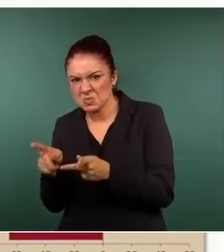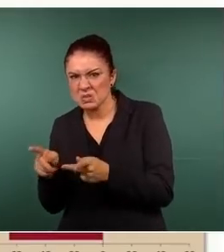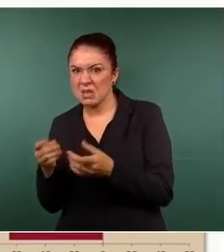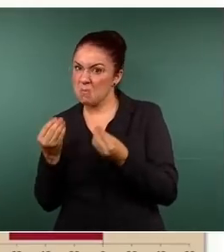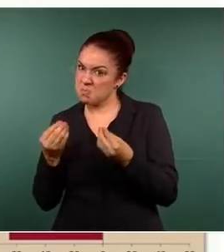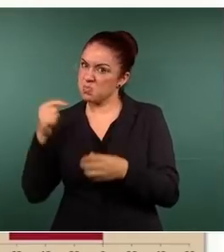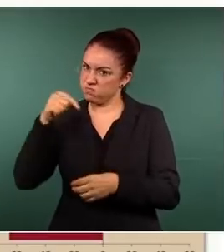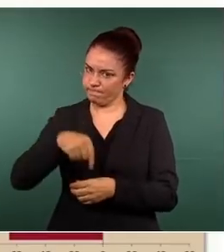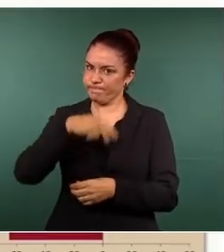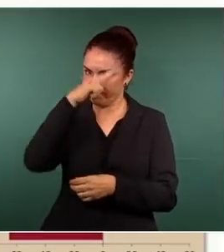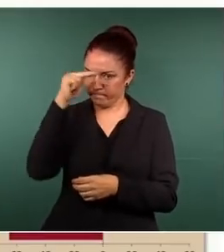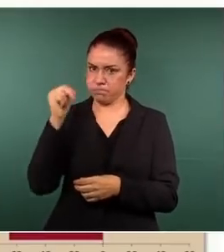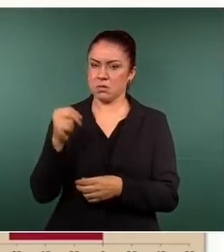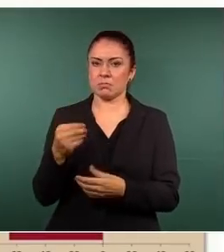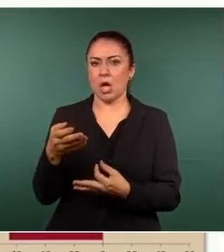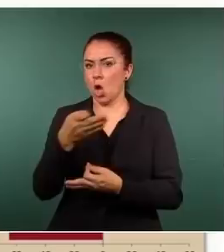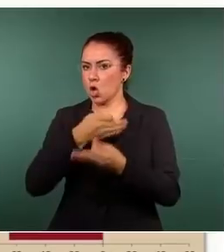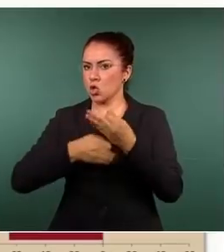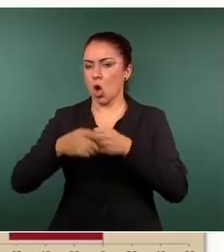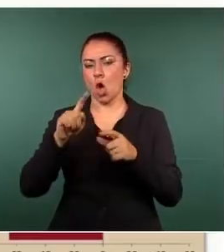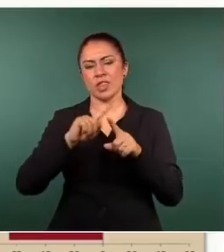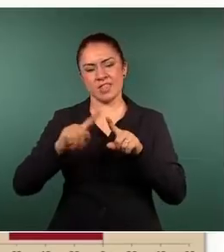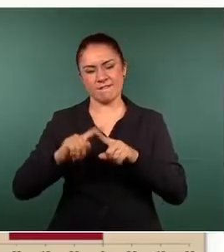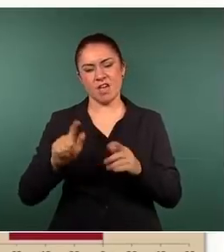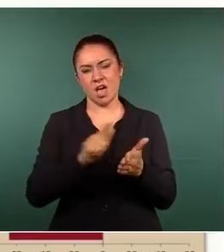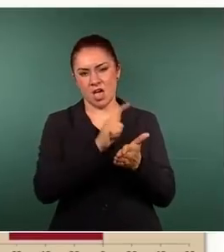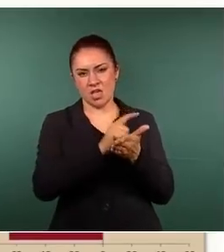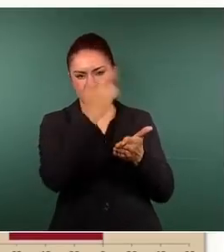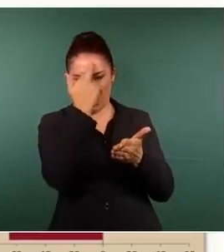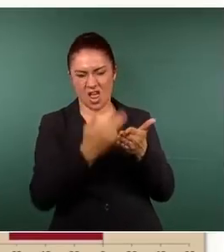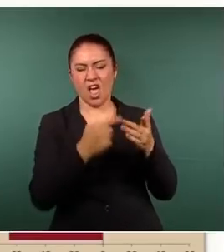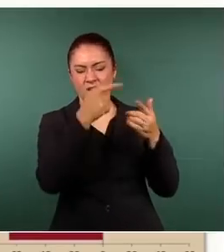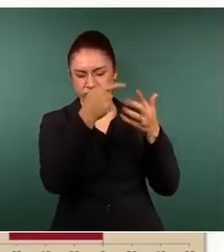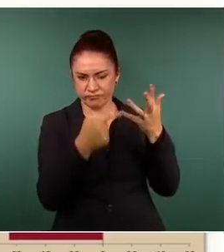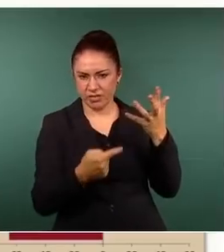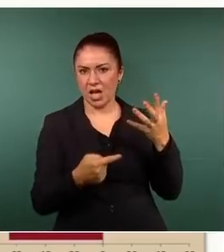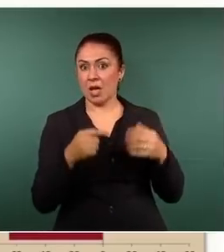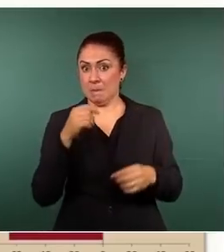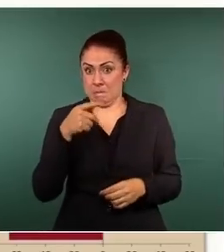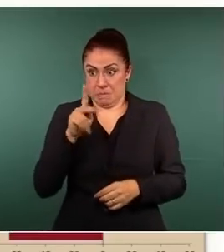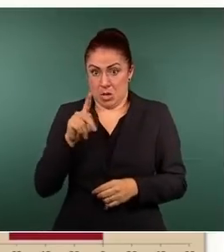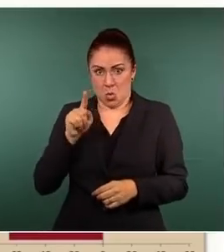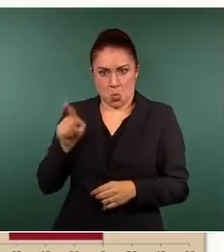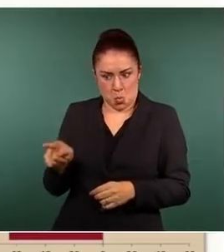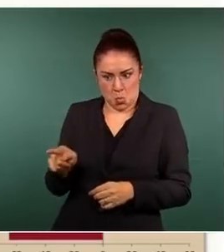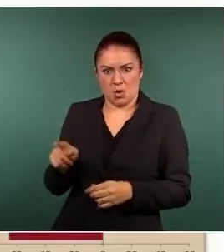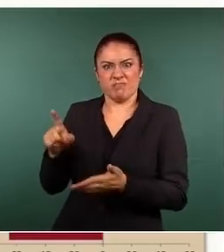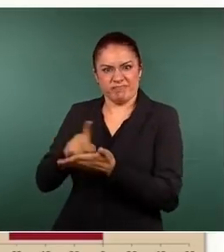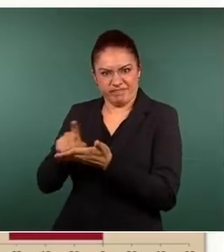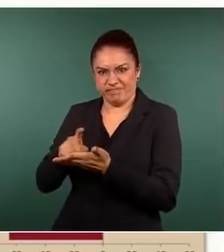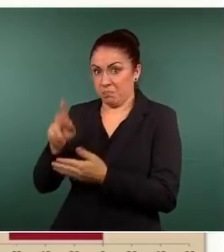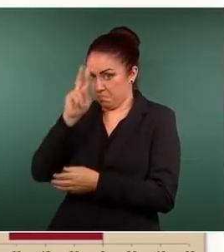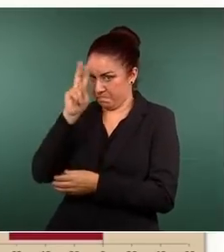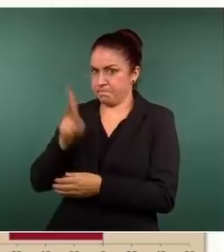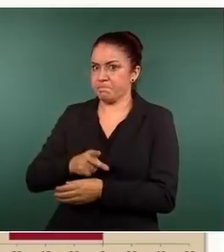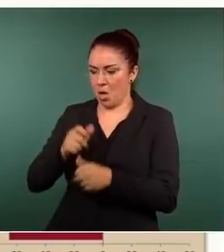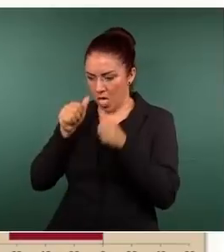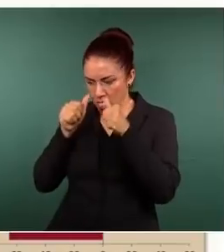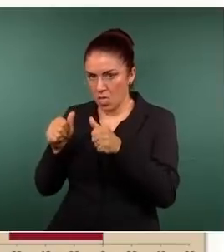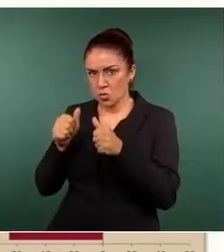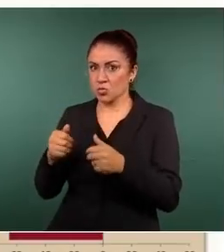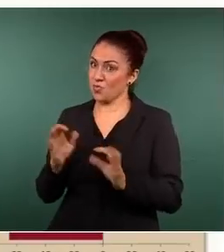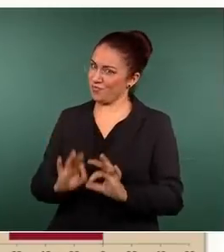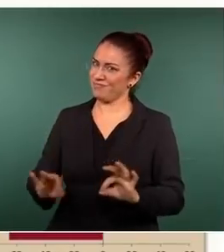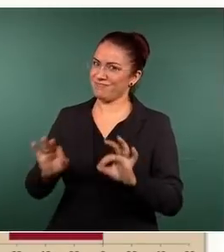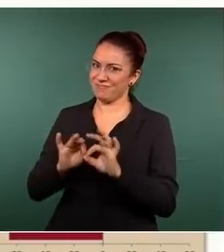considerando todos los delitos que de dar seguimiento el secretariado como ya mencioné en el total de